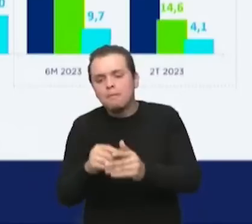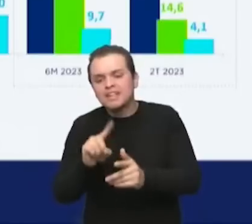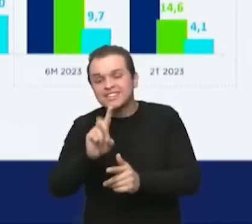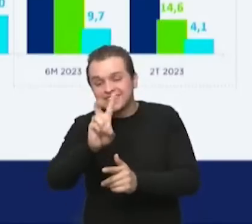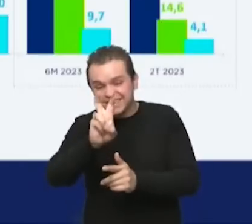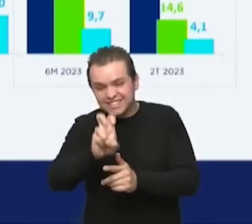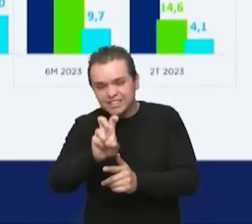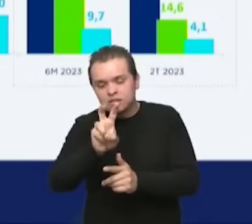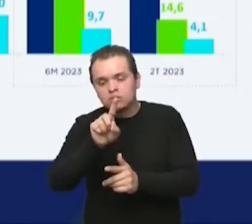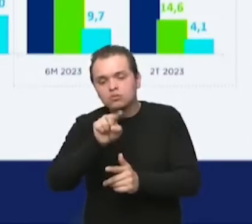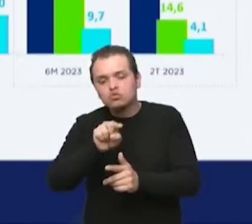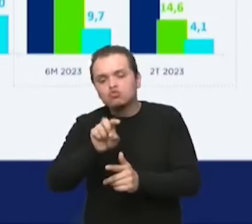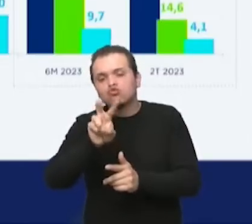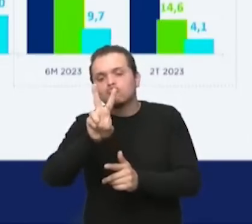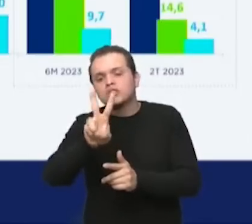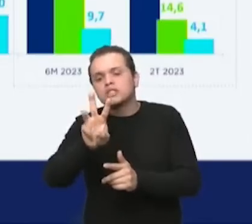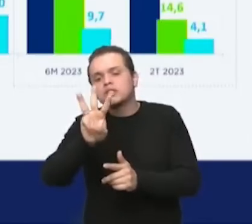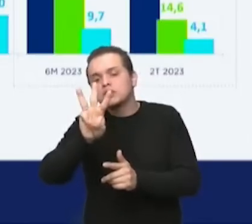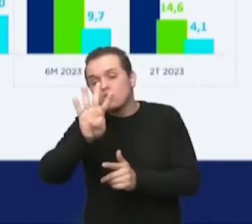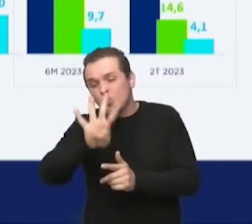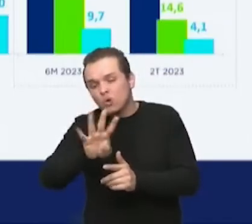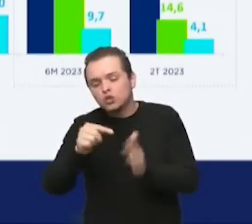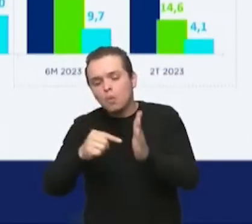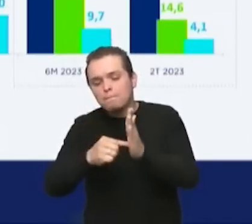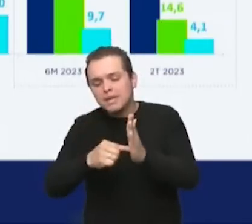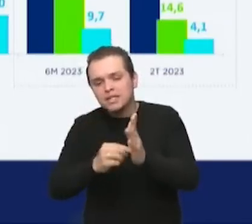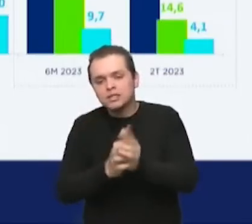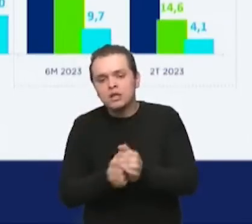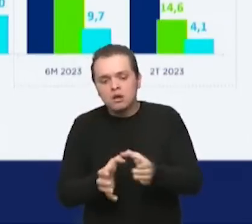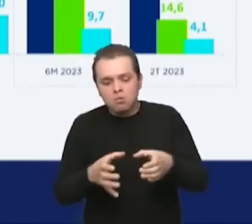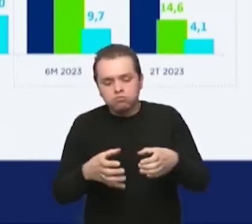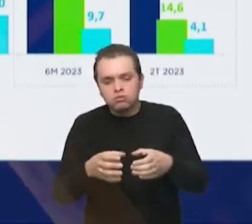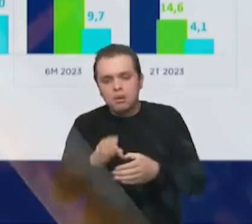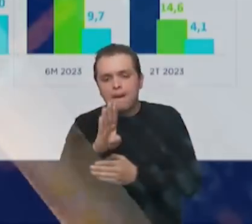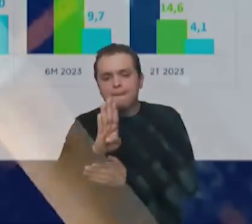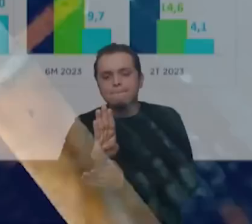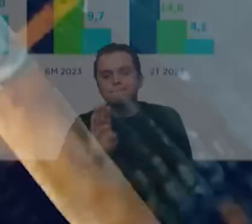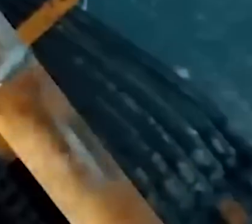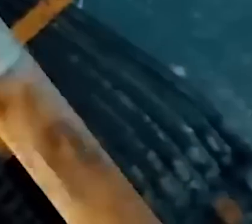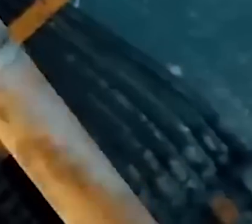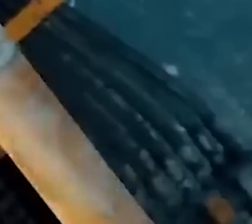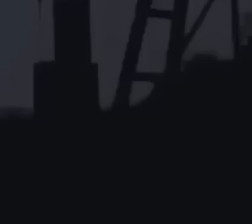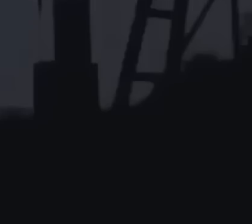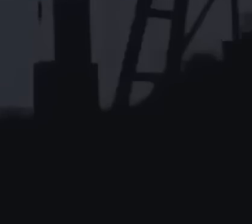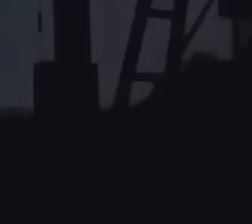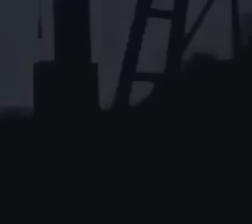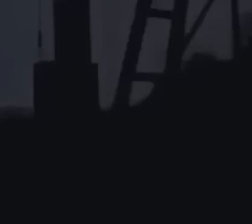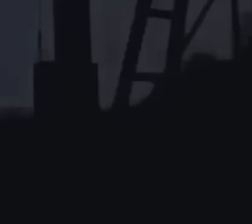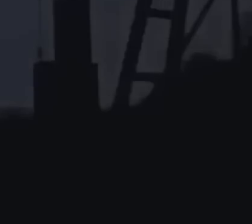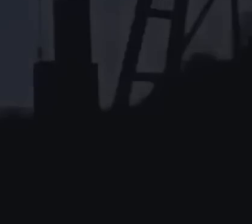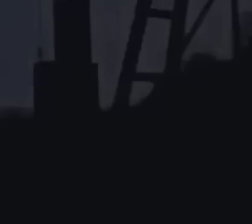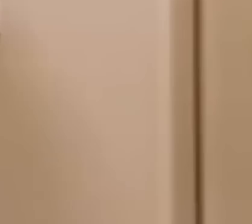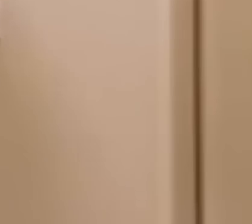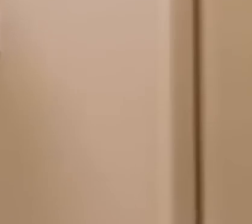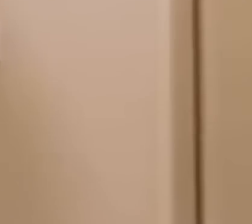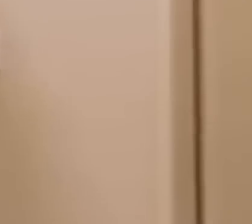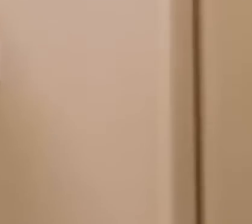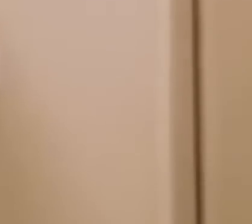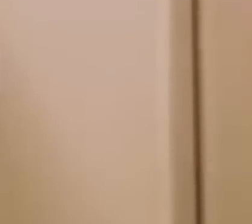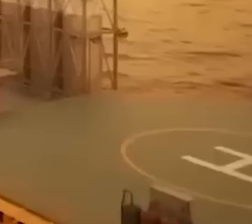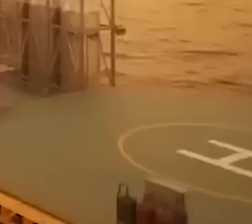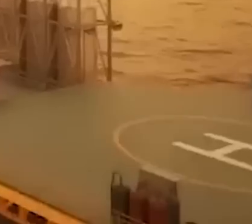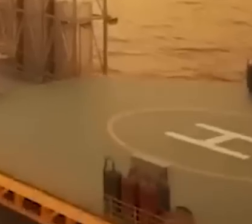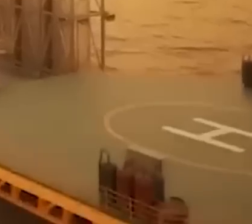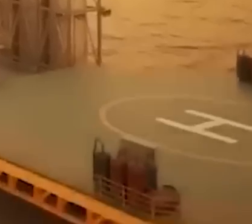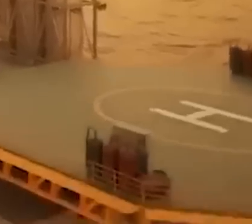724 mil barriles diarios de producción de Cruz la segunda línea es quizá la más relevante hace